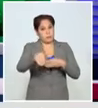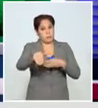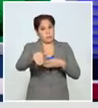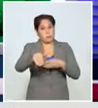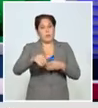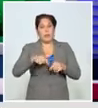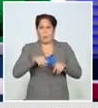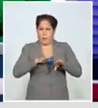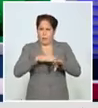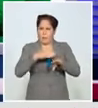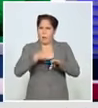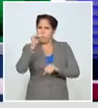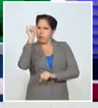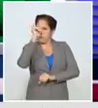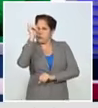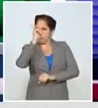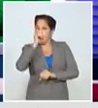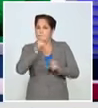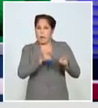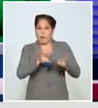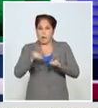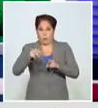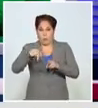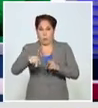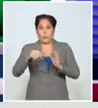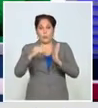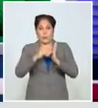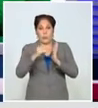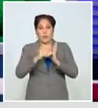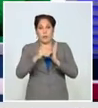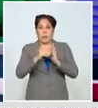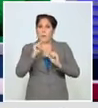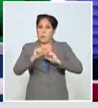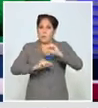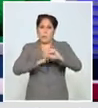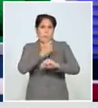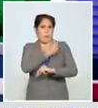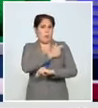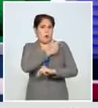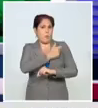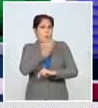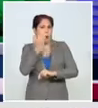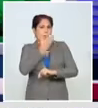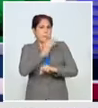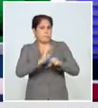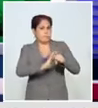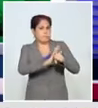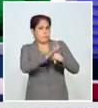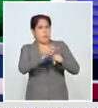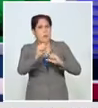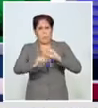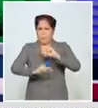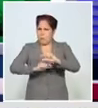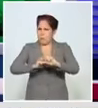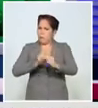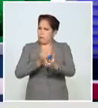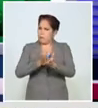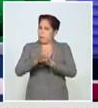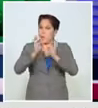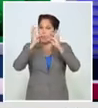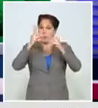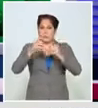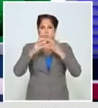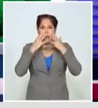reportaje que se va a transmitir hoy, avanzando, lo cual nos va a dar un resultado